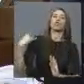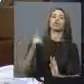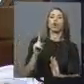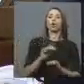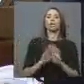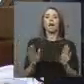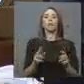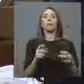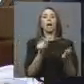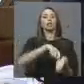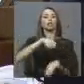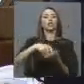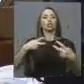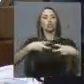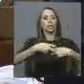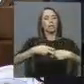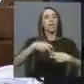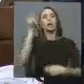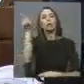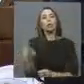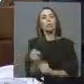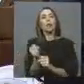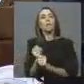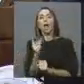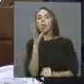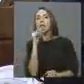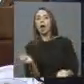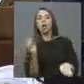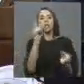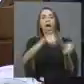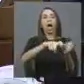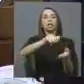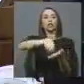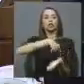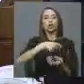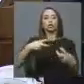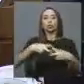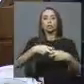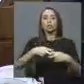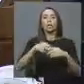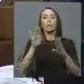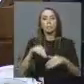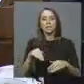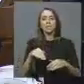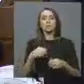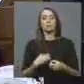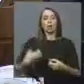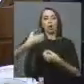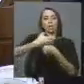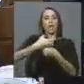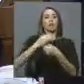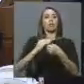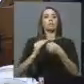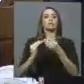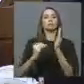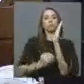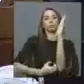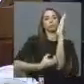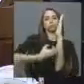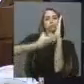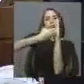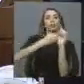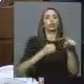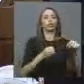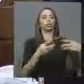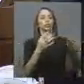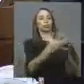solamente lo del sindicato y yo digo y si un trabajador que no está sindicalizado tiene el mismo el mismo cupo el mismo grado el mismo salario que uno que está